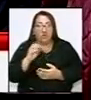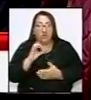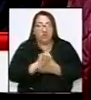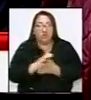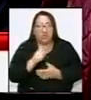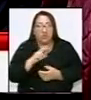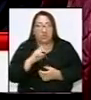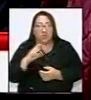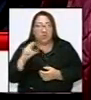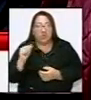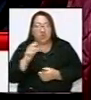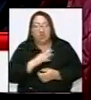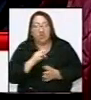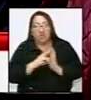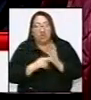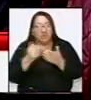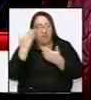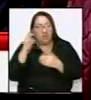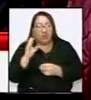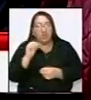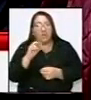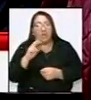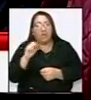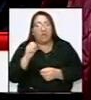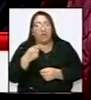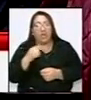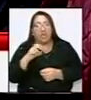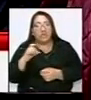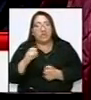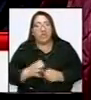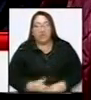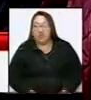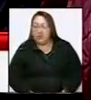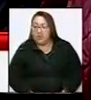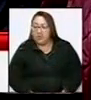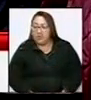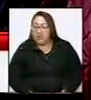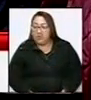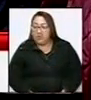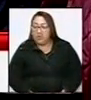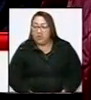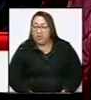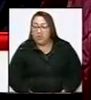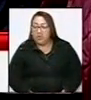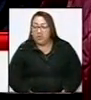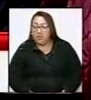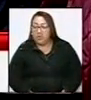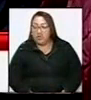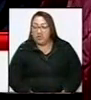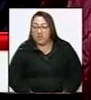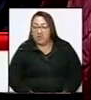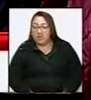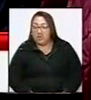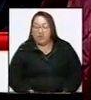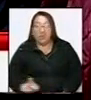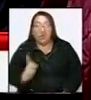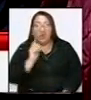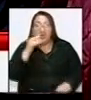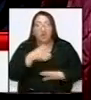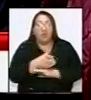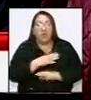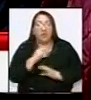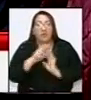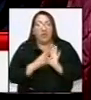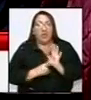y el gobernador regional de Piura, Servando García Correa. No estuvo presente, no acudió a la citación, el